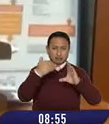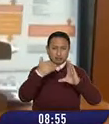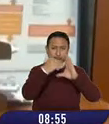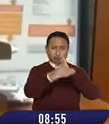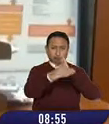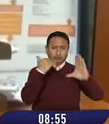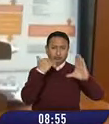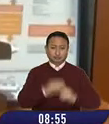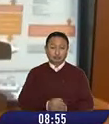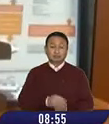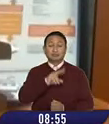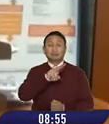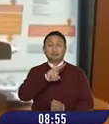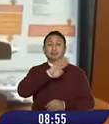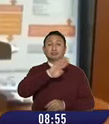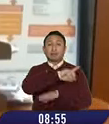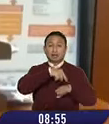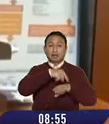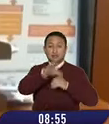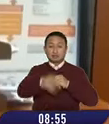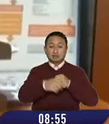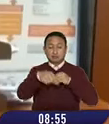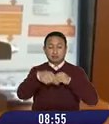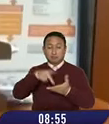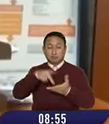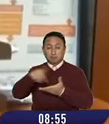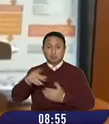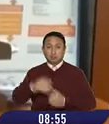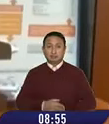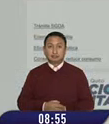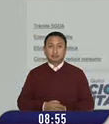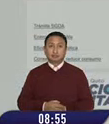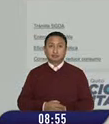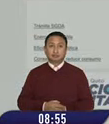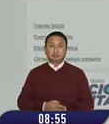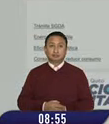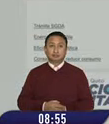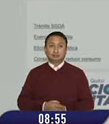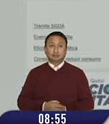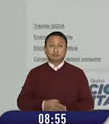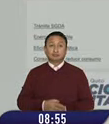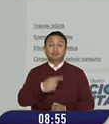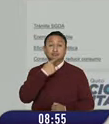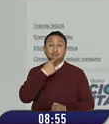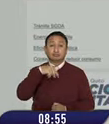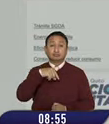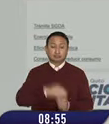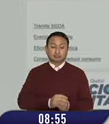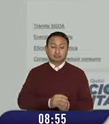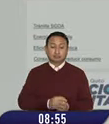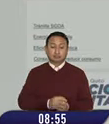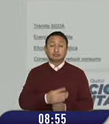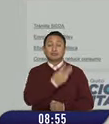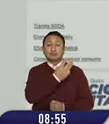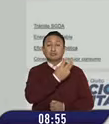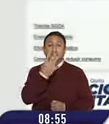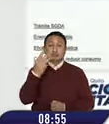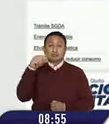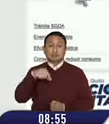24 horas adicionales para que tengan la posibilidad de cancelar. Finalizaron señalando que tanto en la página web como en el call